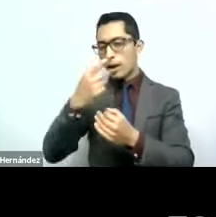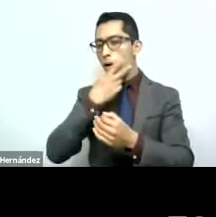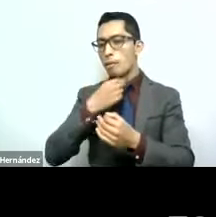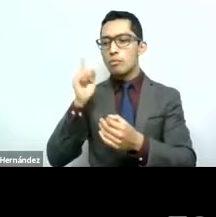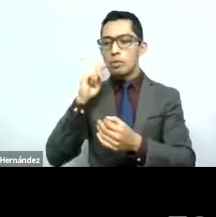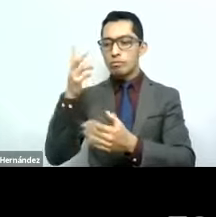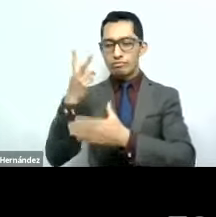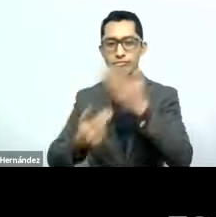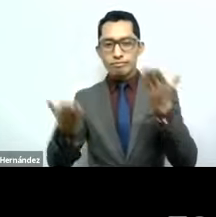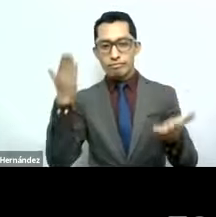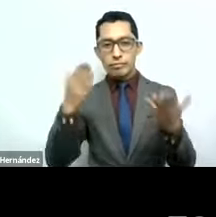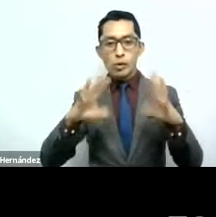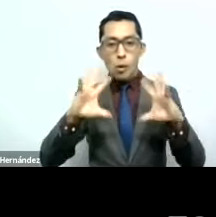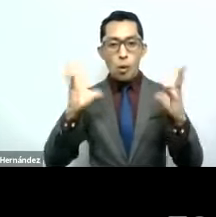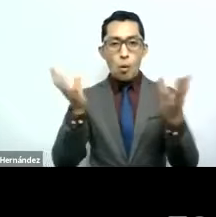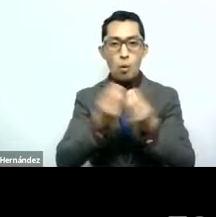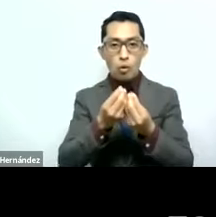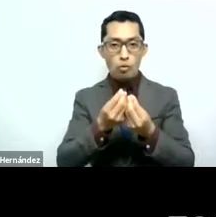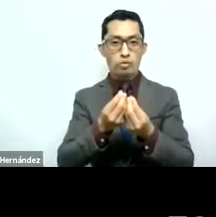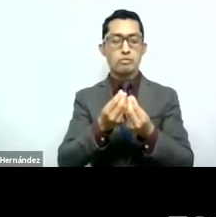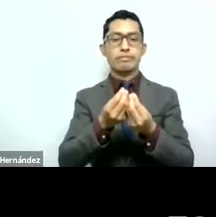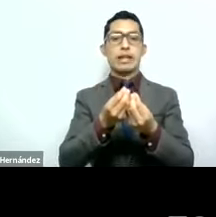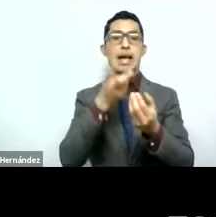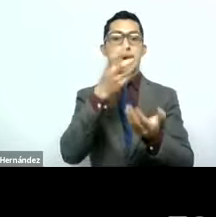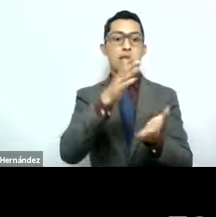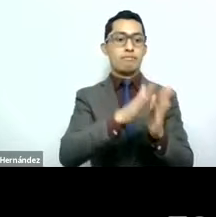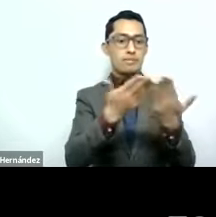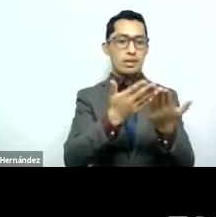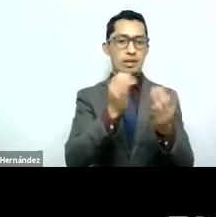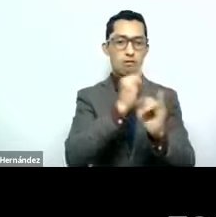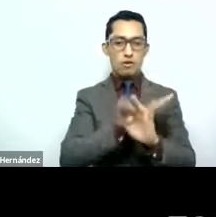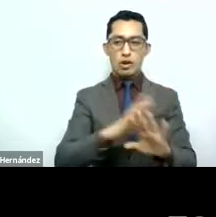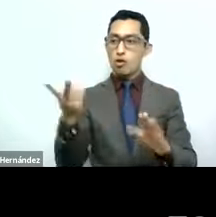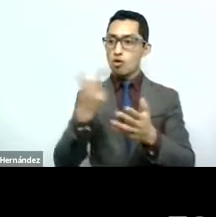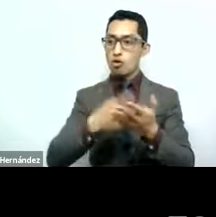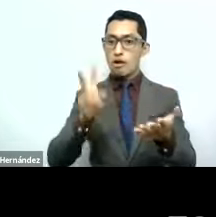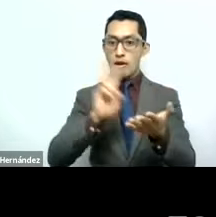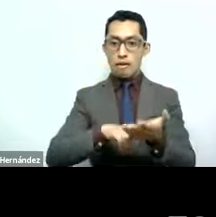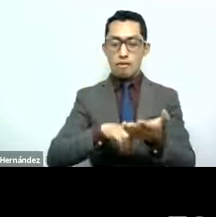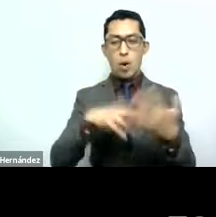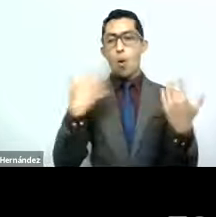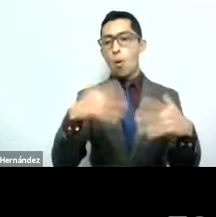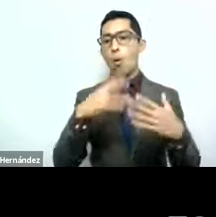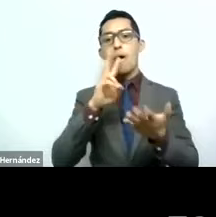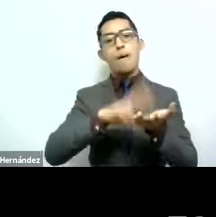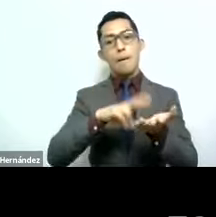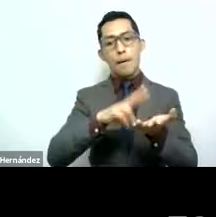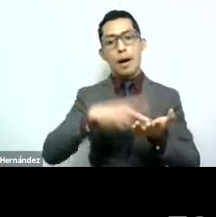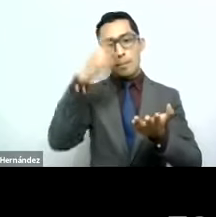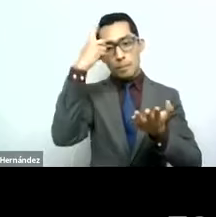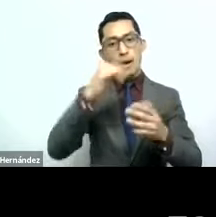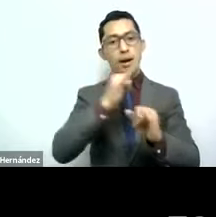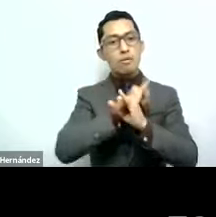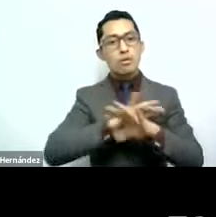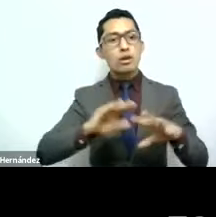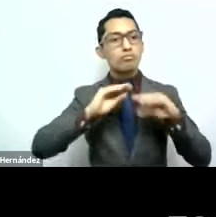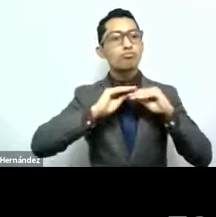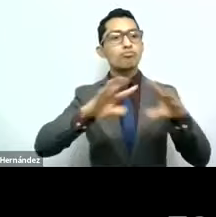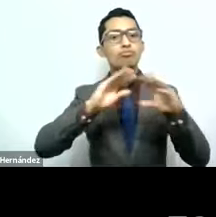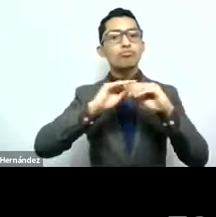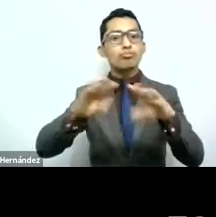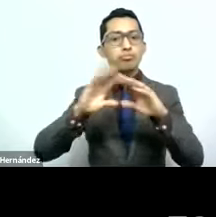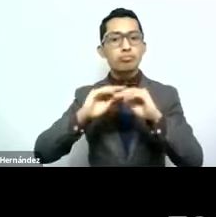porque me parece que juntos son una herramienta potentísima de investigación, de difusión, estudio